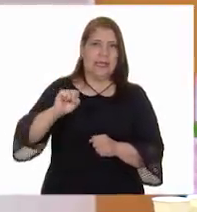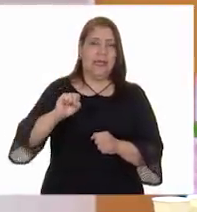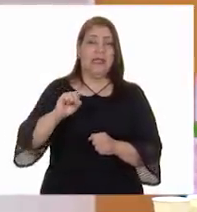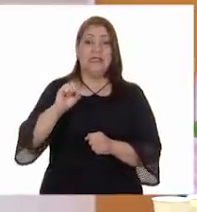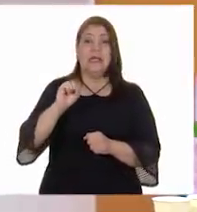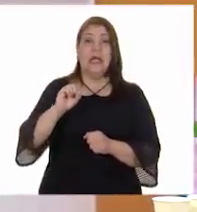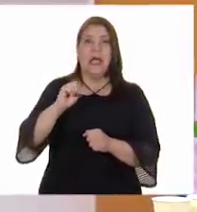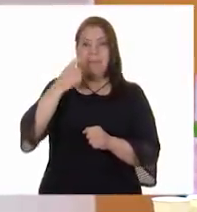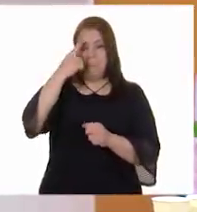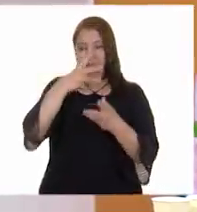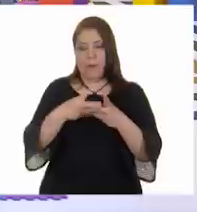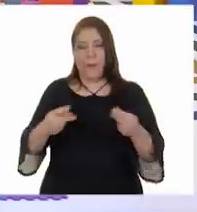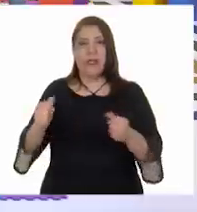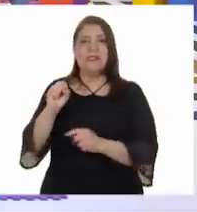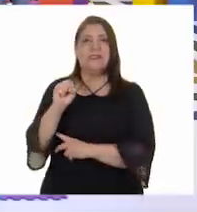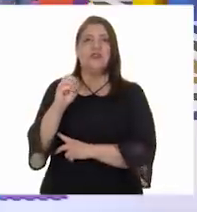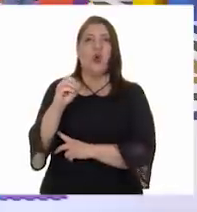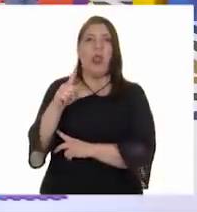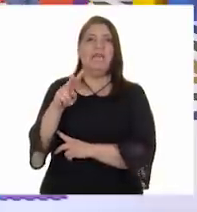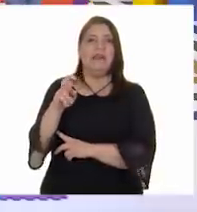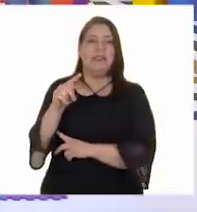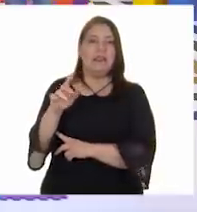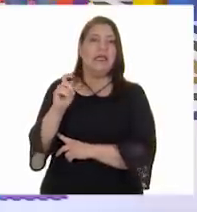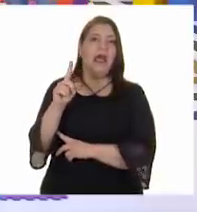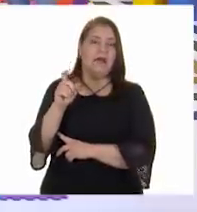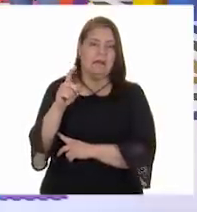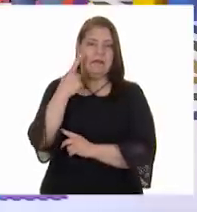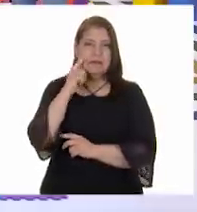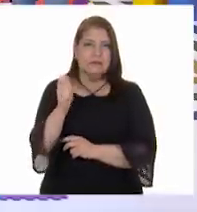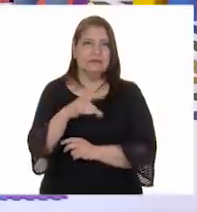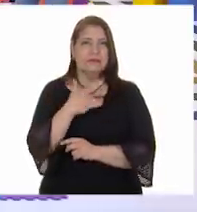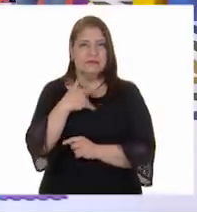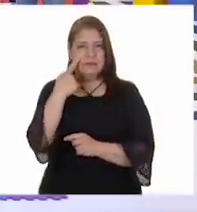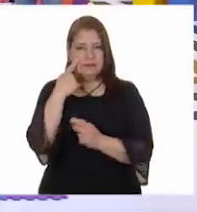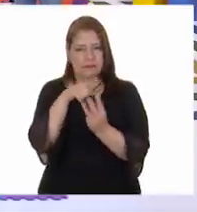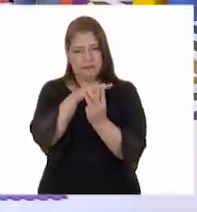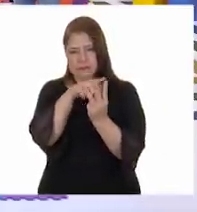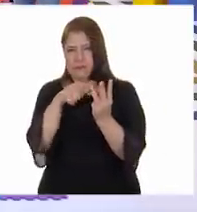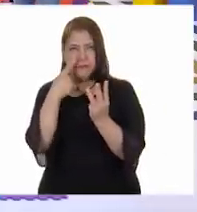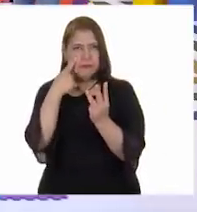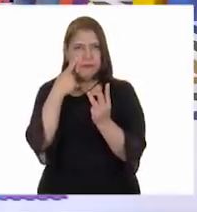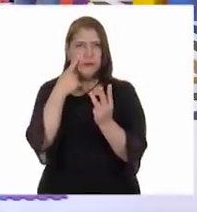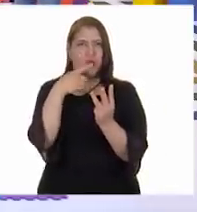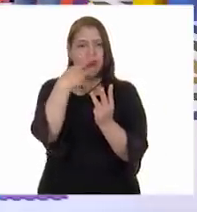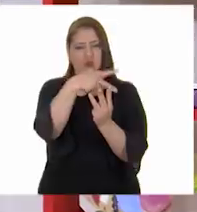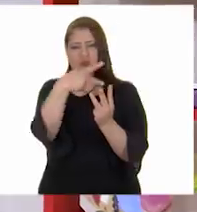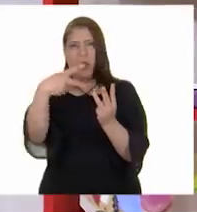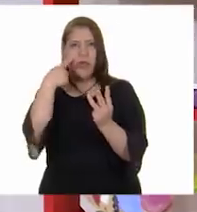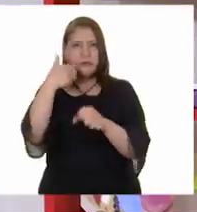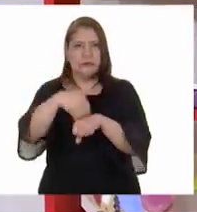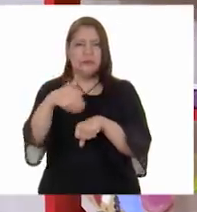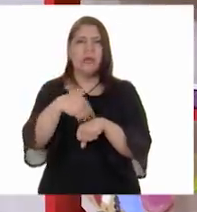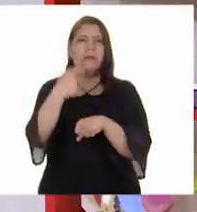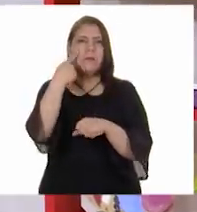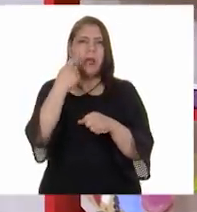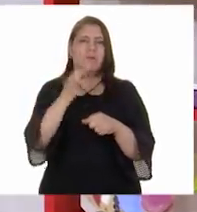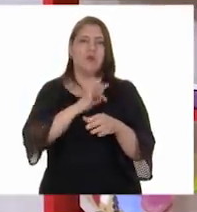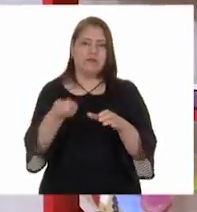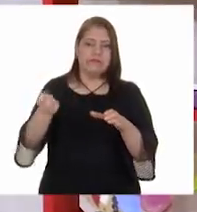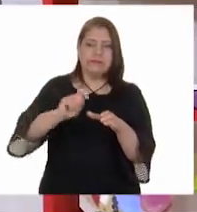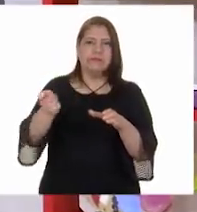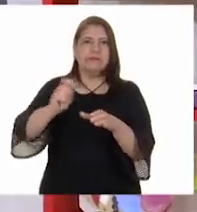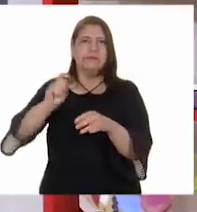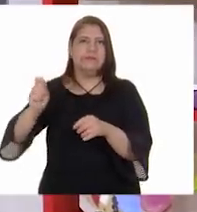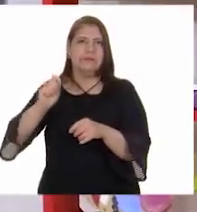Entonces, ayúdame, por favor, Eric. Sí. Vamos, de acuerdo al número que tenga el vaso, vamos a vertir sal en ellos. Muy bien. En el primero